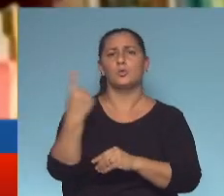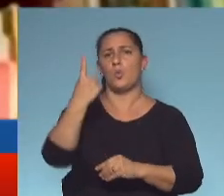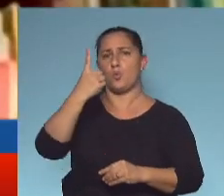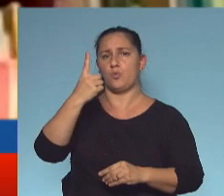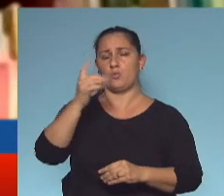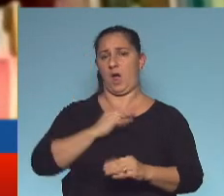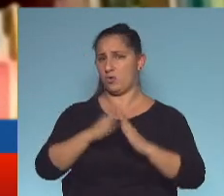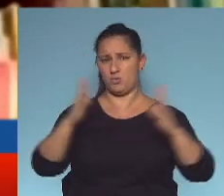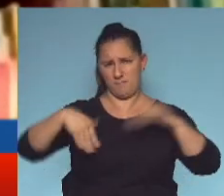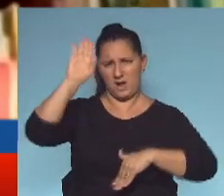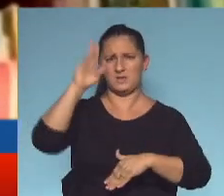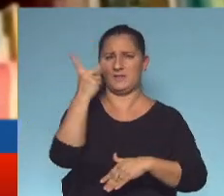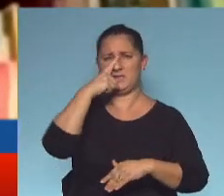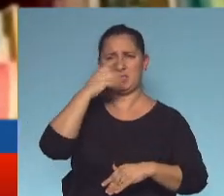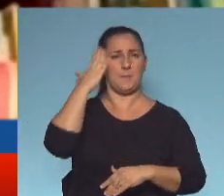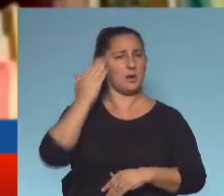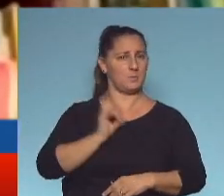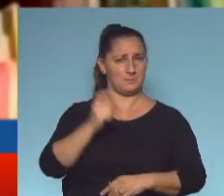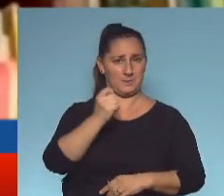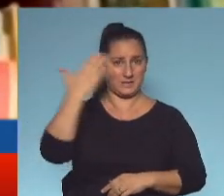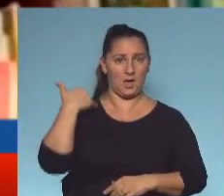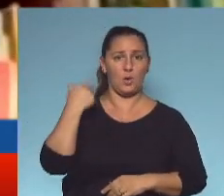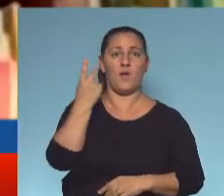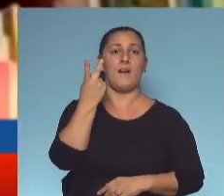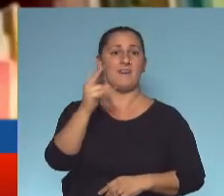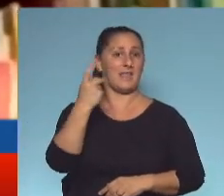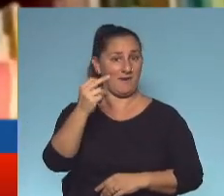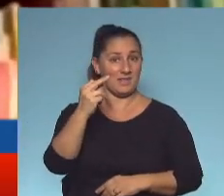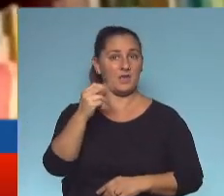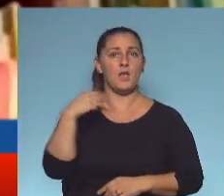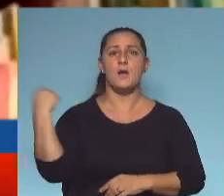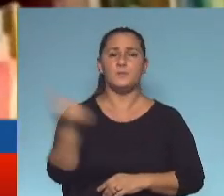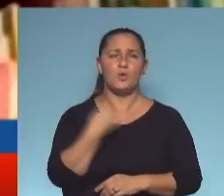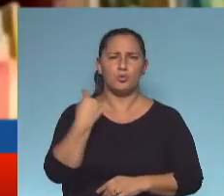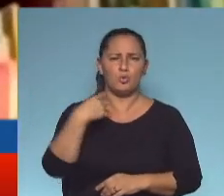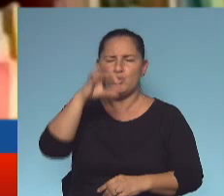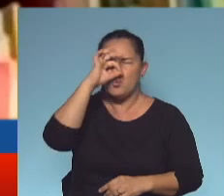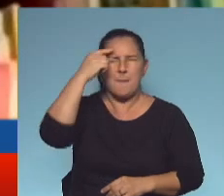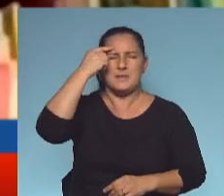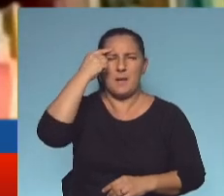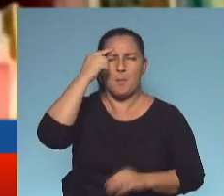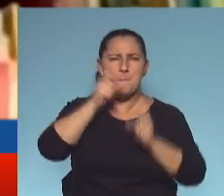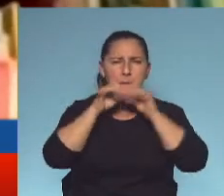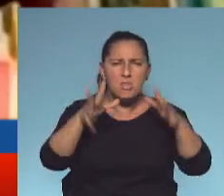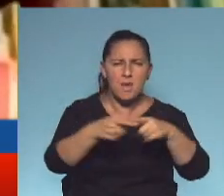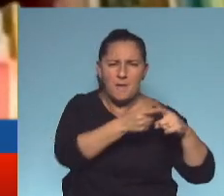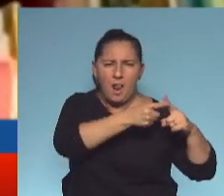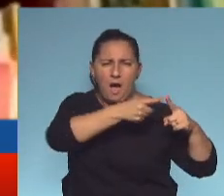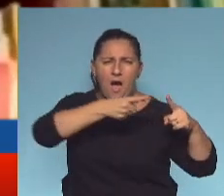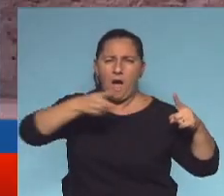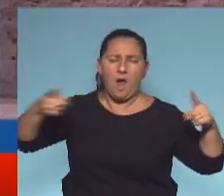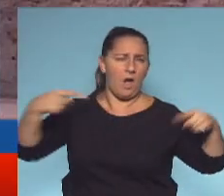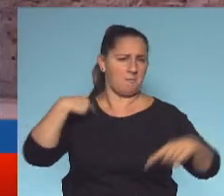del 27 de marzo pasado del 2020, nadie de nosotros pensaba que la pandemia se prolongaría tanto